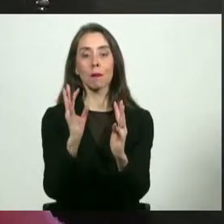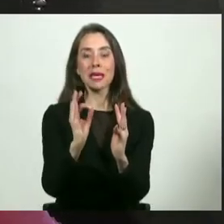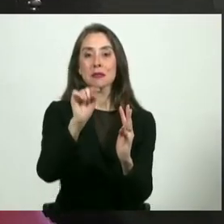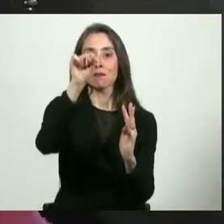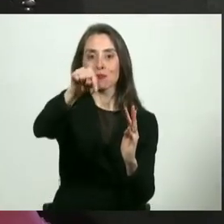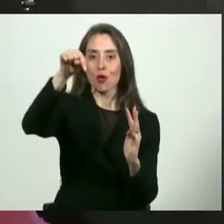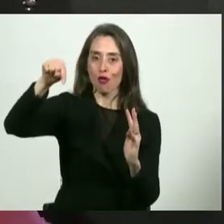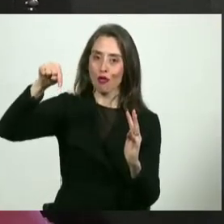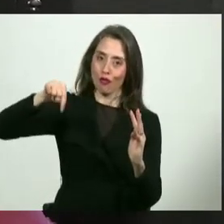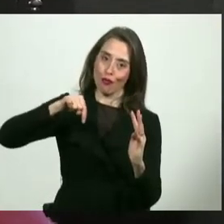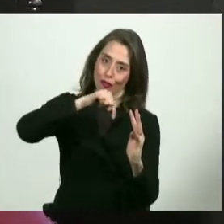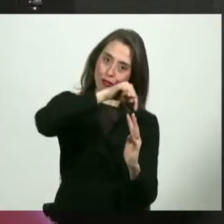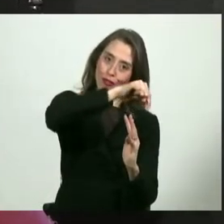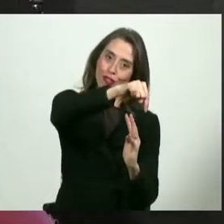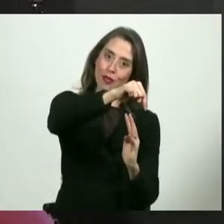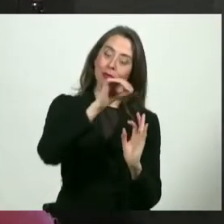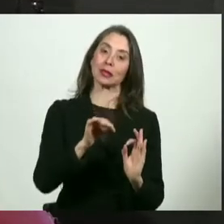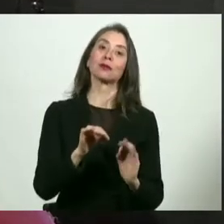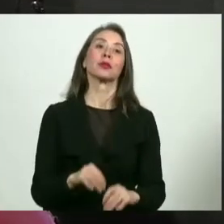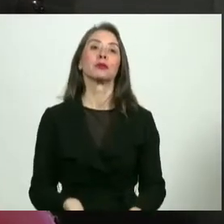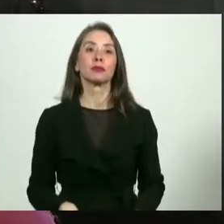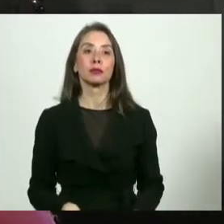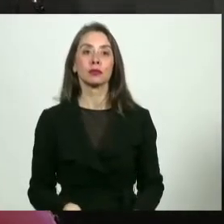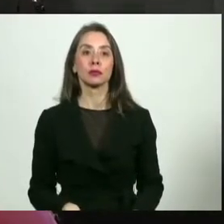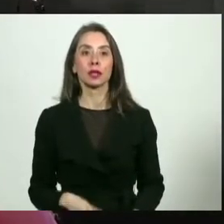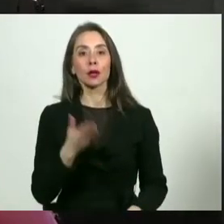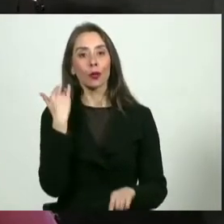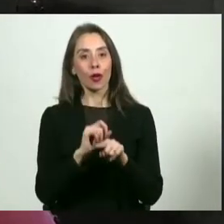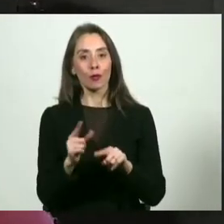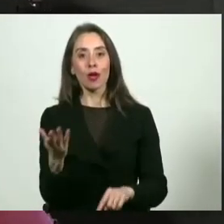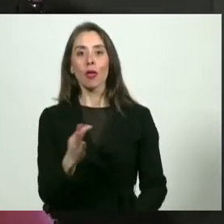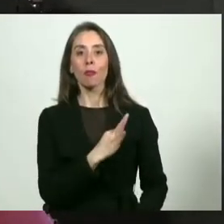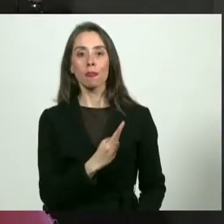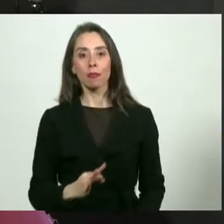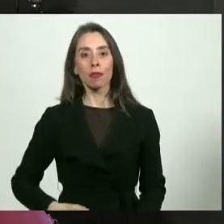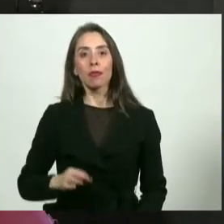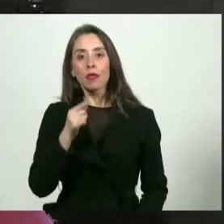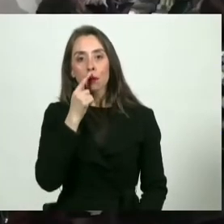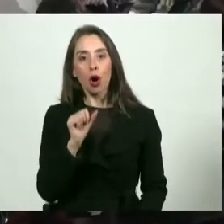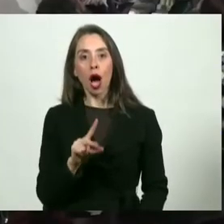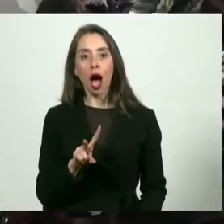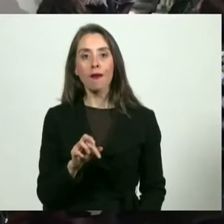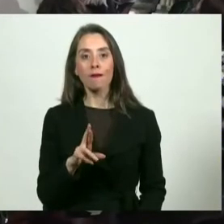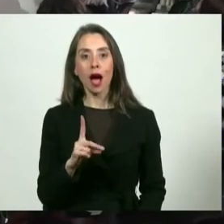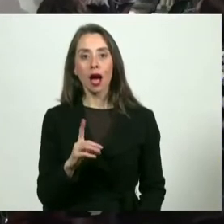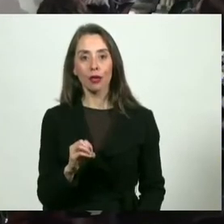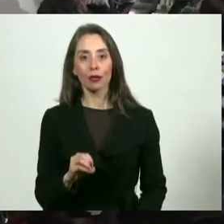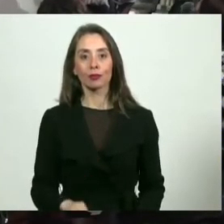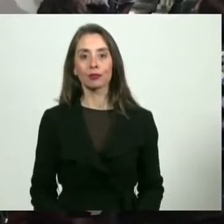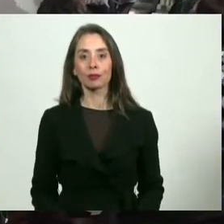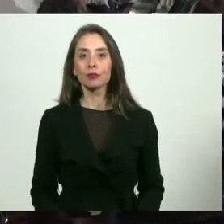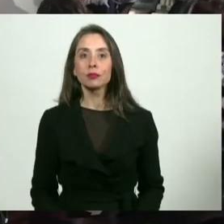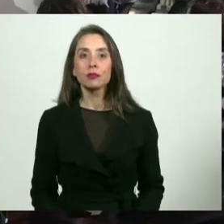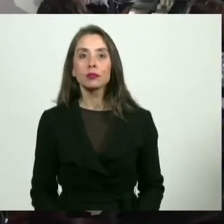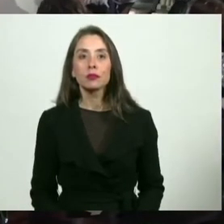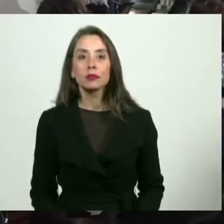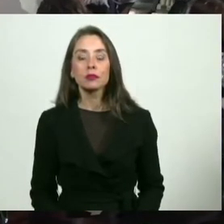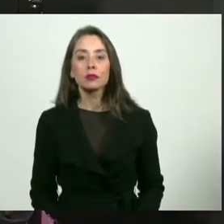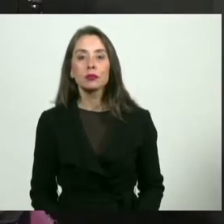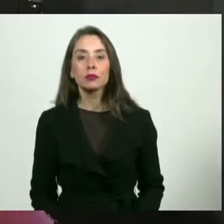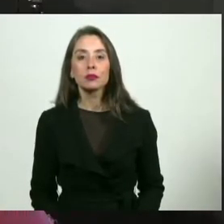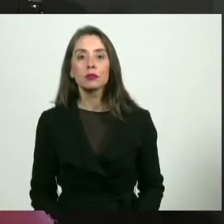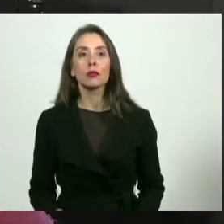bicultural, donde los colegios de niños sordos aprendan a hablar en señas y en español, pero dentro de su mundo